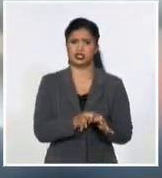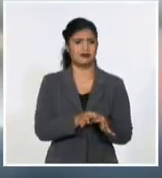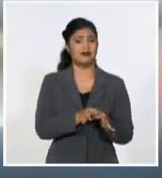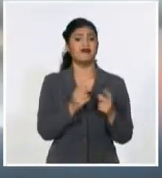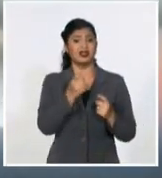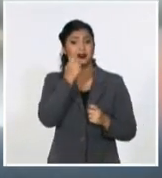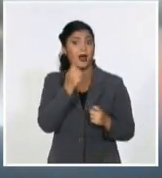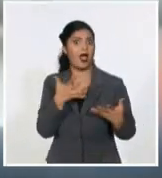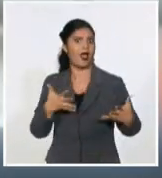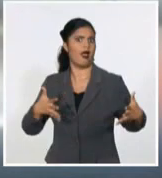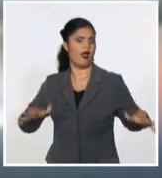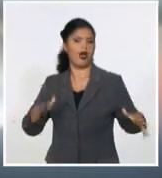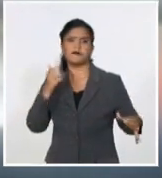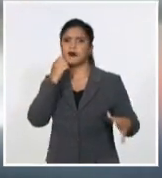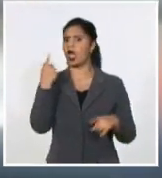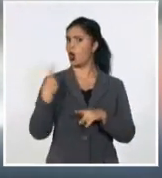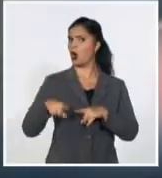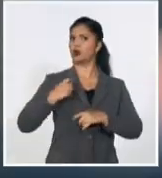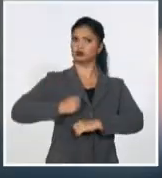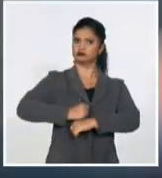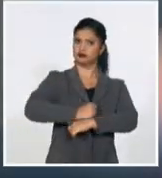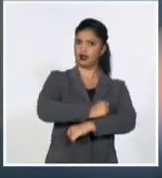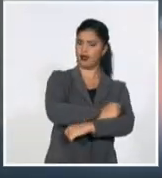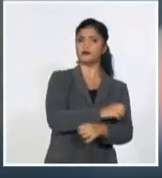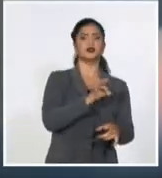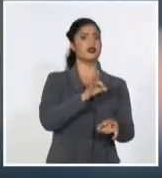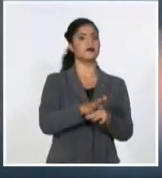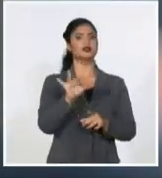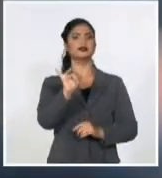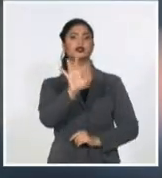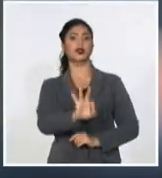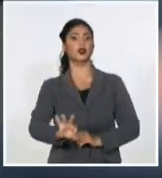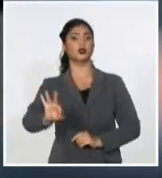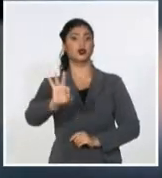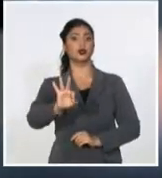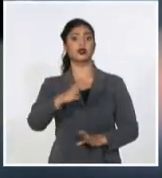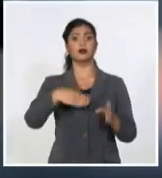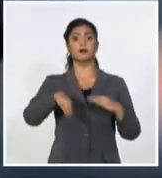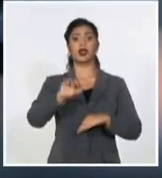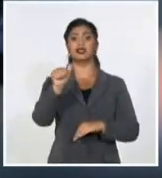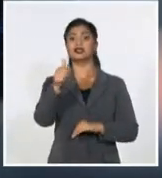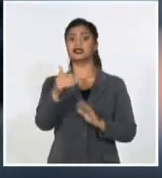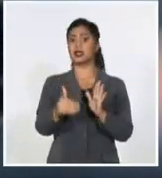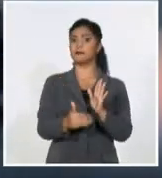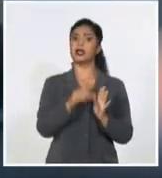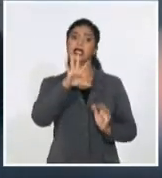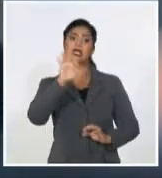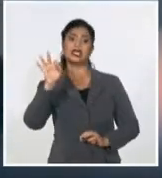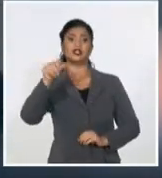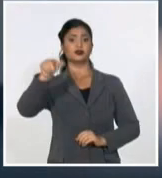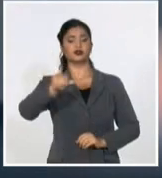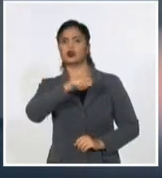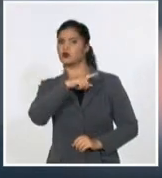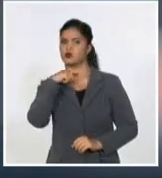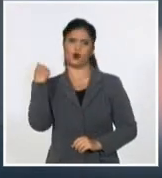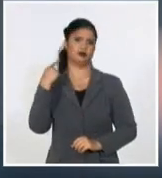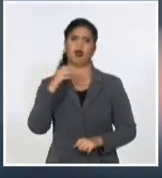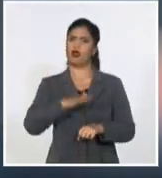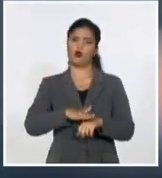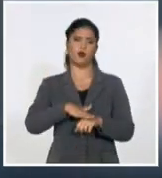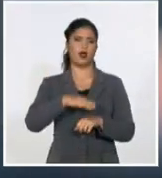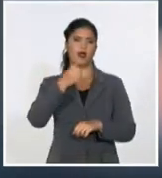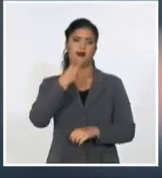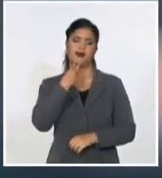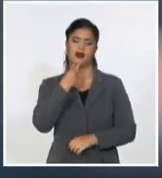muy limitado. Desde el pasado 7 de octubre, más de 10.500 palestinos han perdido la vida a causa de las acciones del ejército